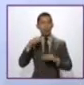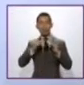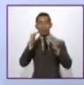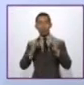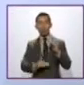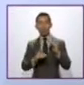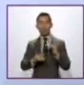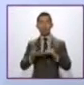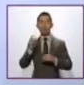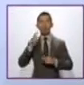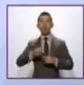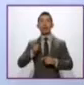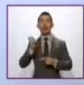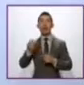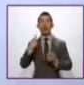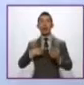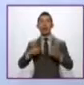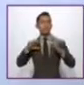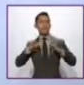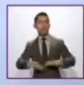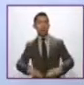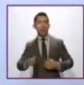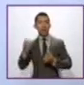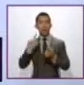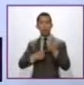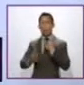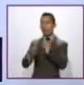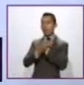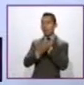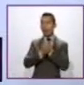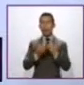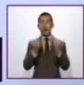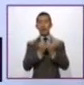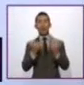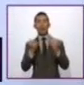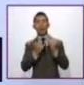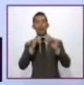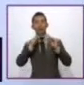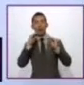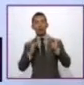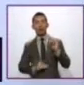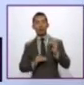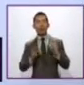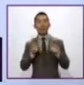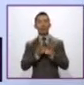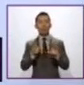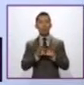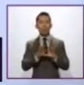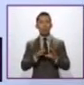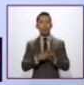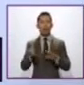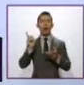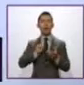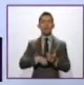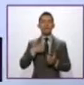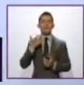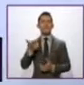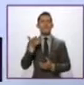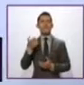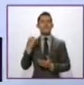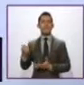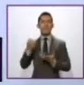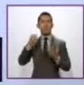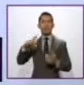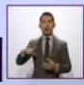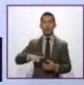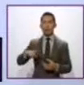el enriquecimiento de unos cuantos. También la desigualdad en Querétaro se da con las maletas de dinero que el gobernador